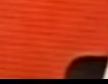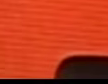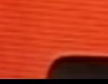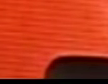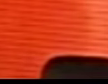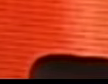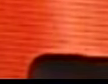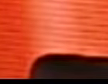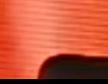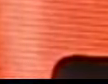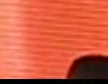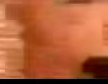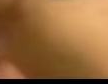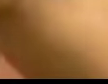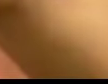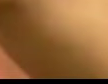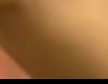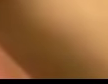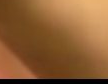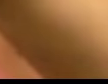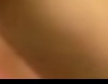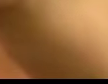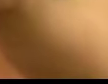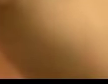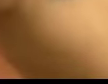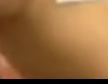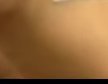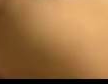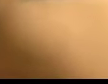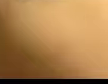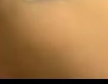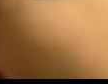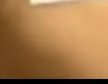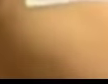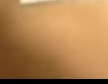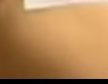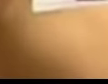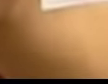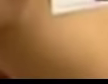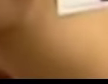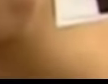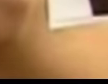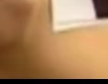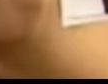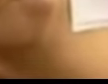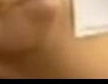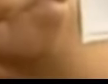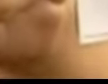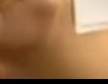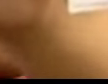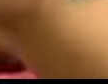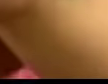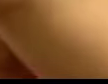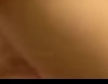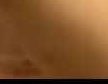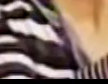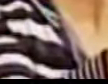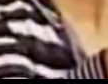kan. Chasnami ñukanchi, yakta pushaka kunan kanyami, mikujun y mata mikujun, palantata y shinayata.